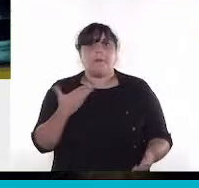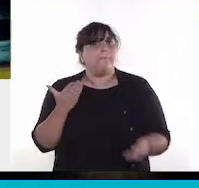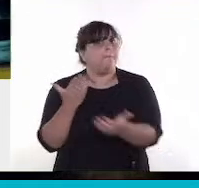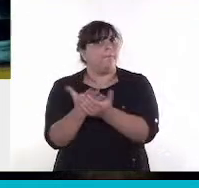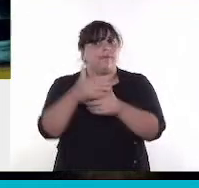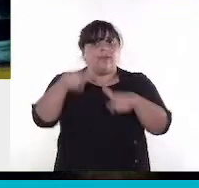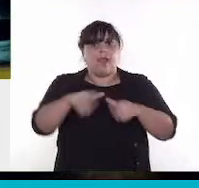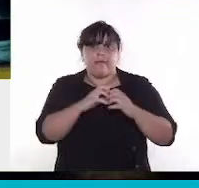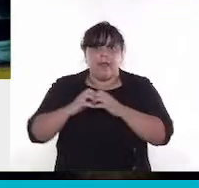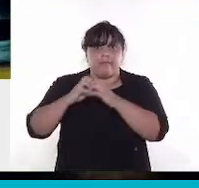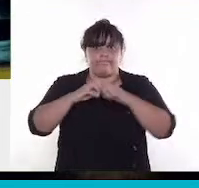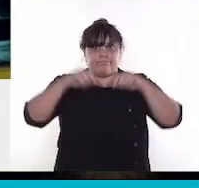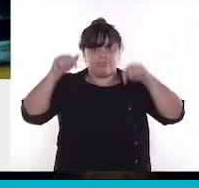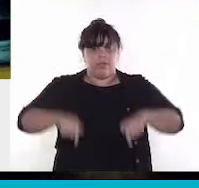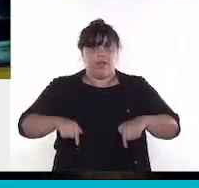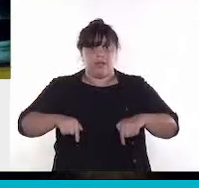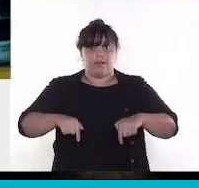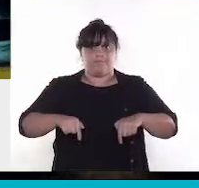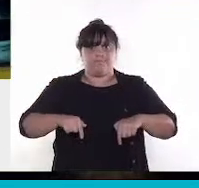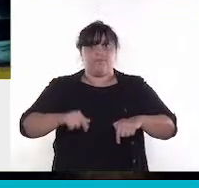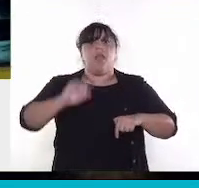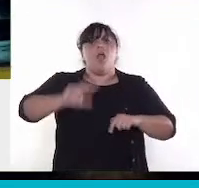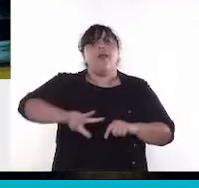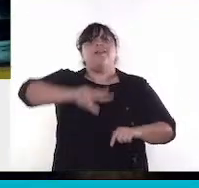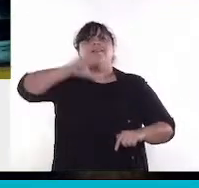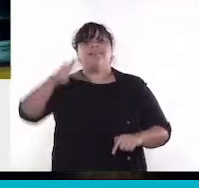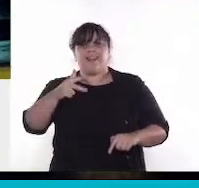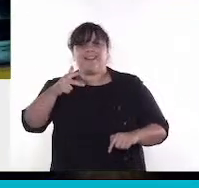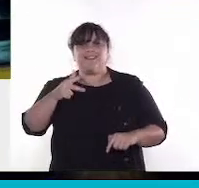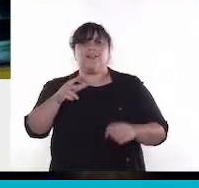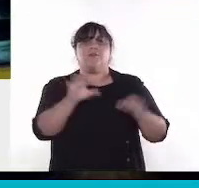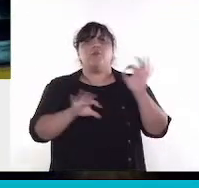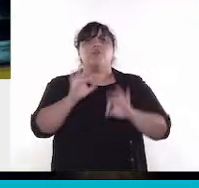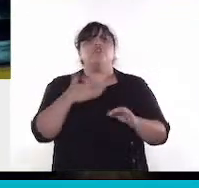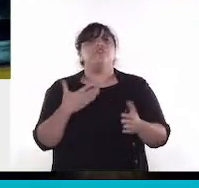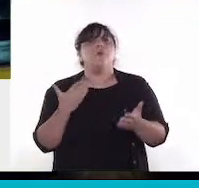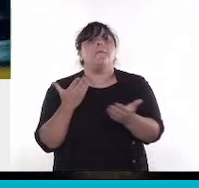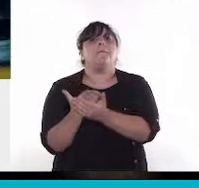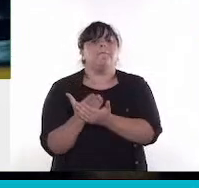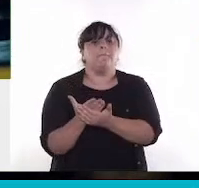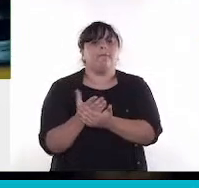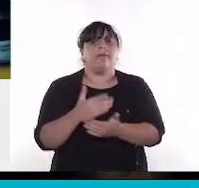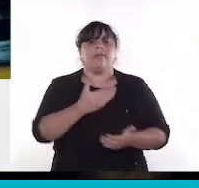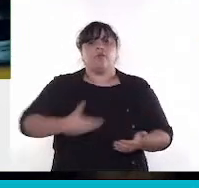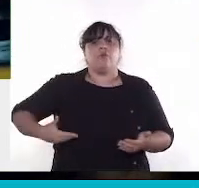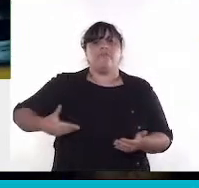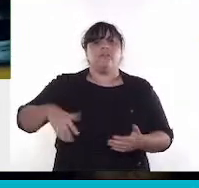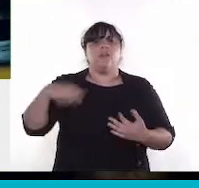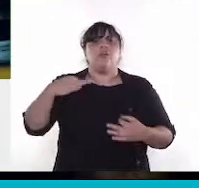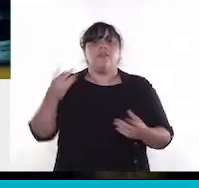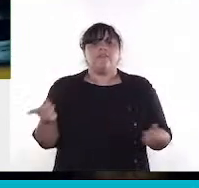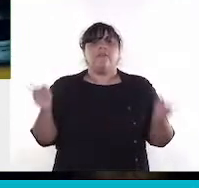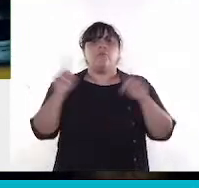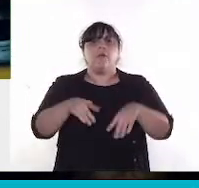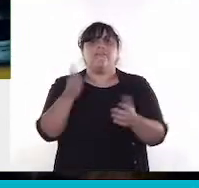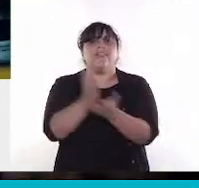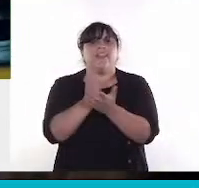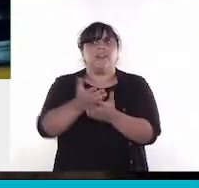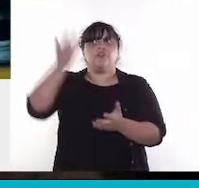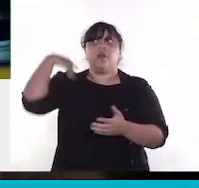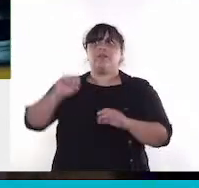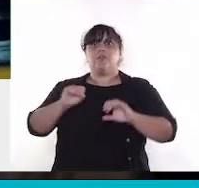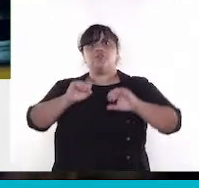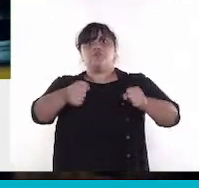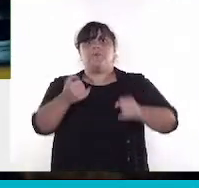en esta sesión. Además de un tercer proyecto de declaración donde pedí al Ejecutivo la restitución inmediata de este derecho suspendido de acceso a